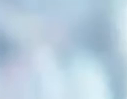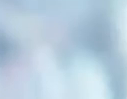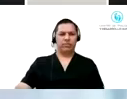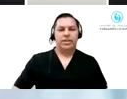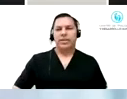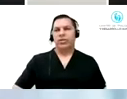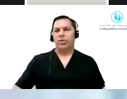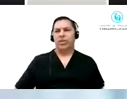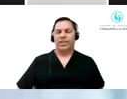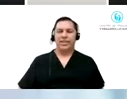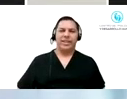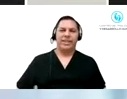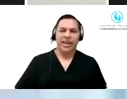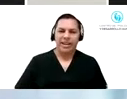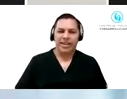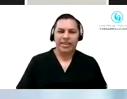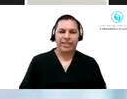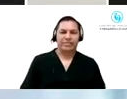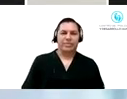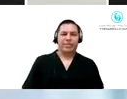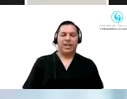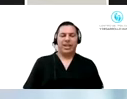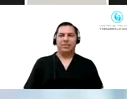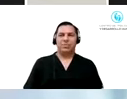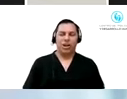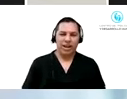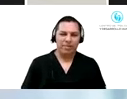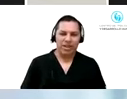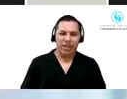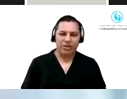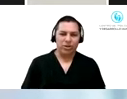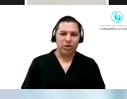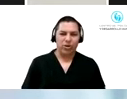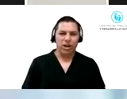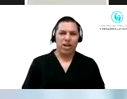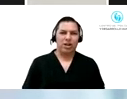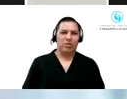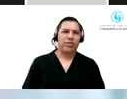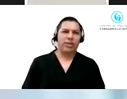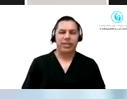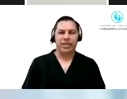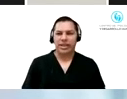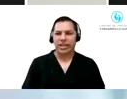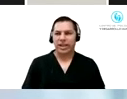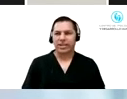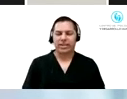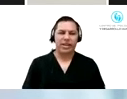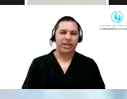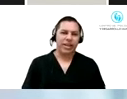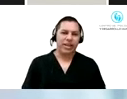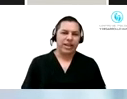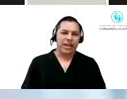Buenas noches, Ivania. Gracias por la invitación a la universidad y